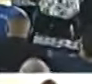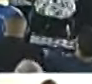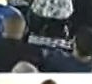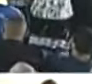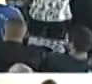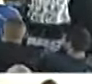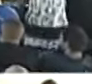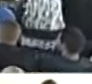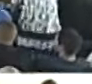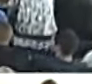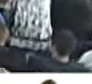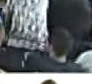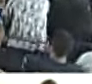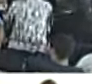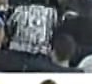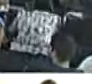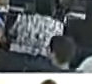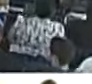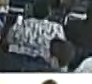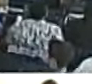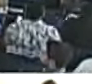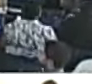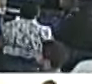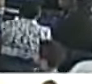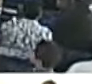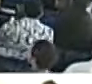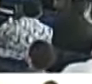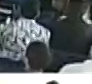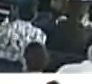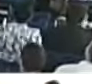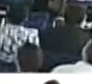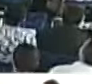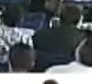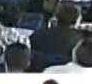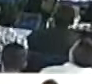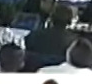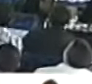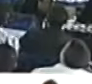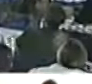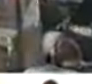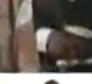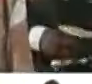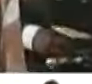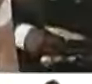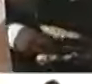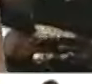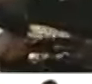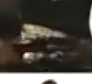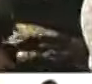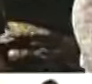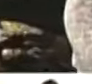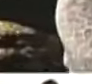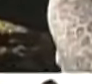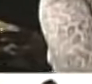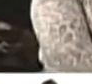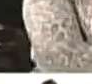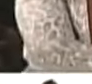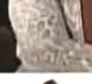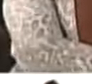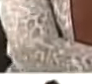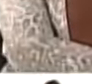consta lo que fue un día de historia, un día en donde más de 10 millones de venezolanos y venezolanas ejercieron su derecho al sufragio en la